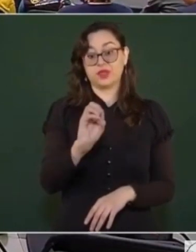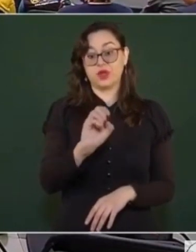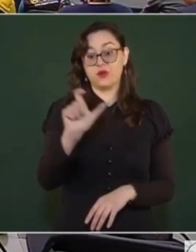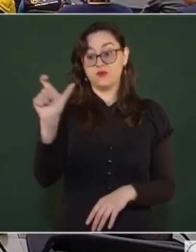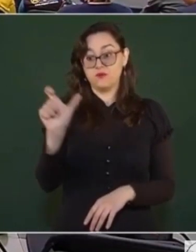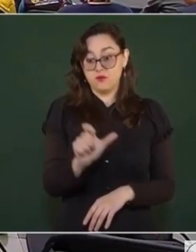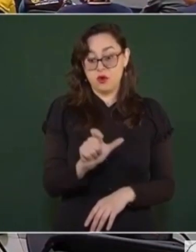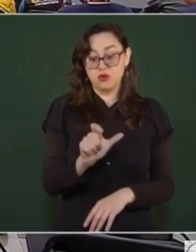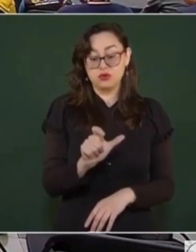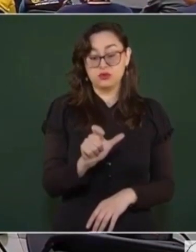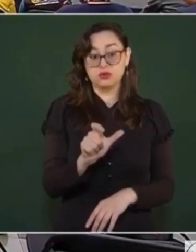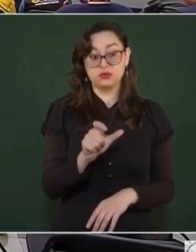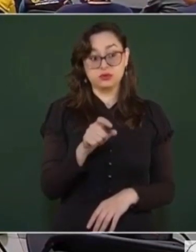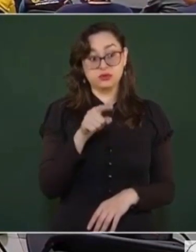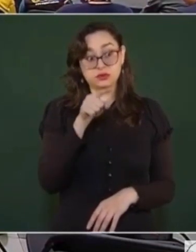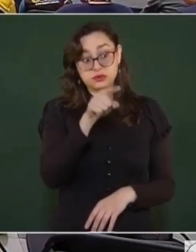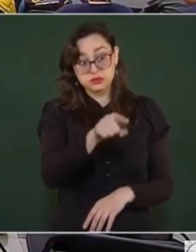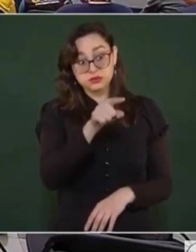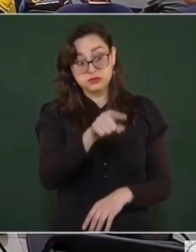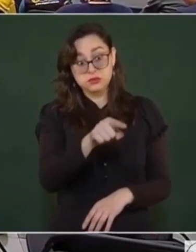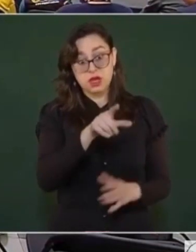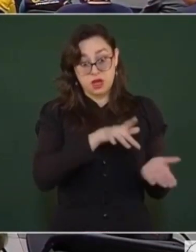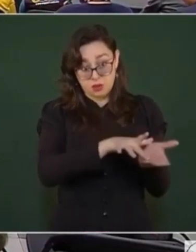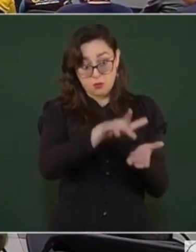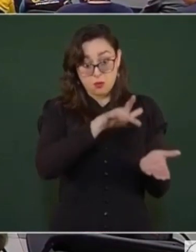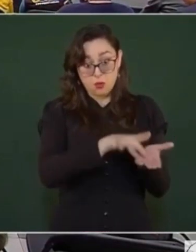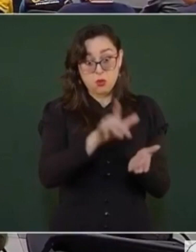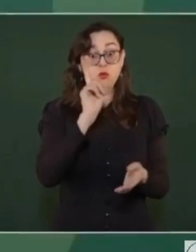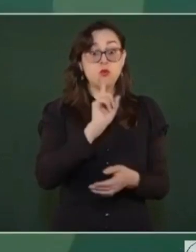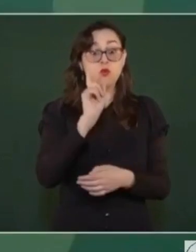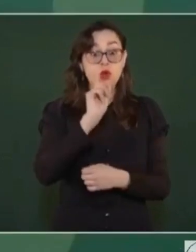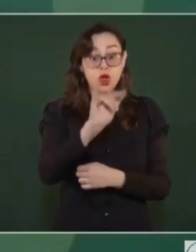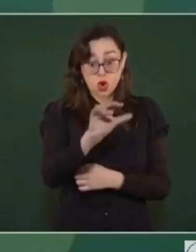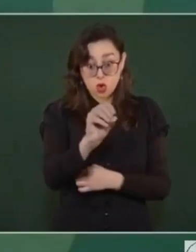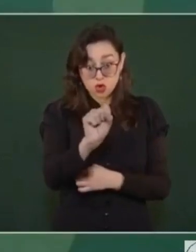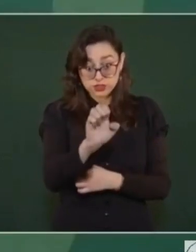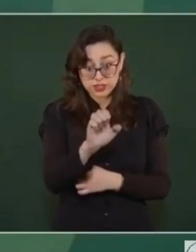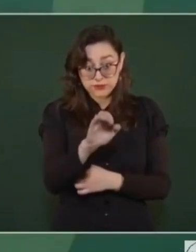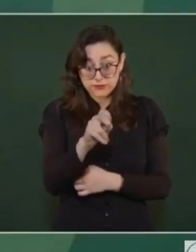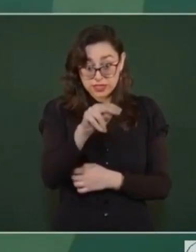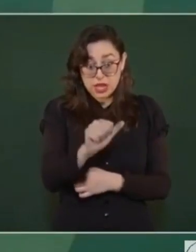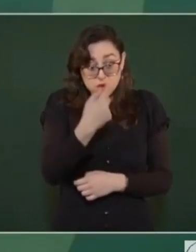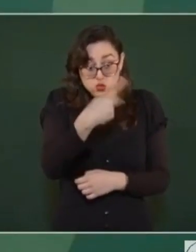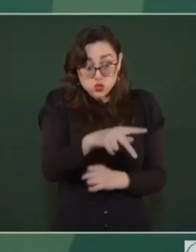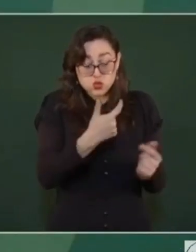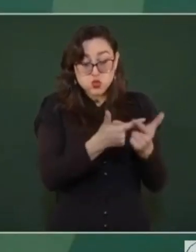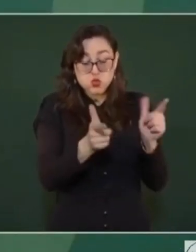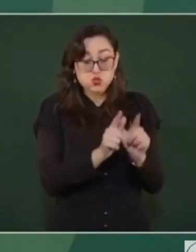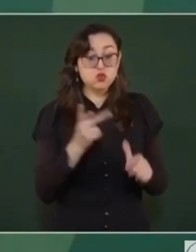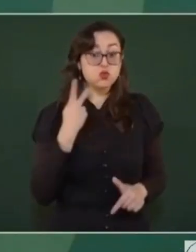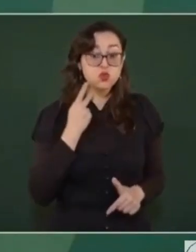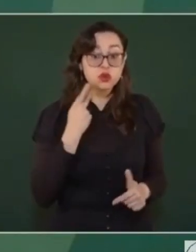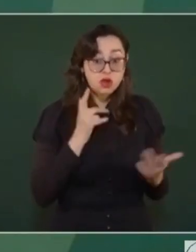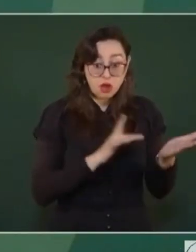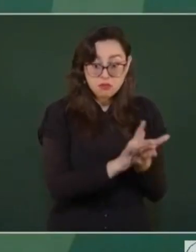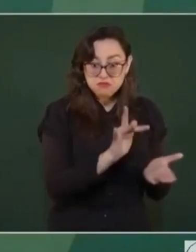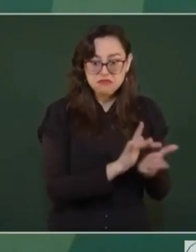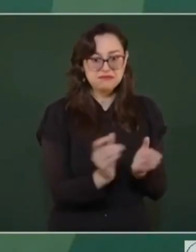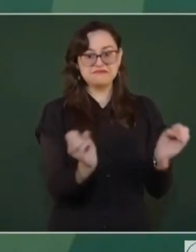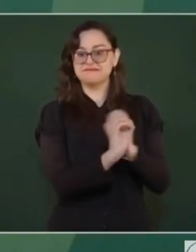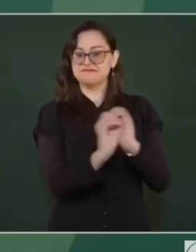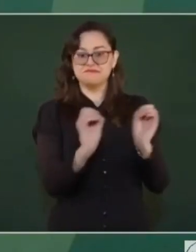partido, Josefina Vázquez Mota, llamó a votar por Peña Nieto.